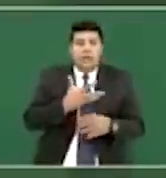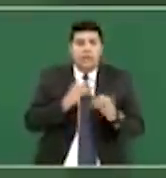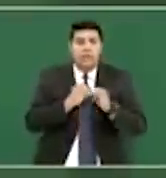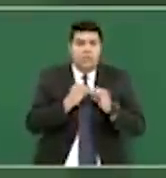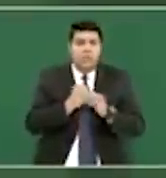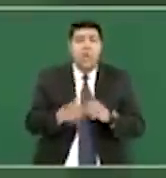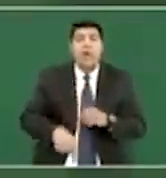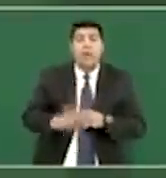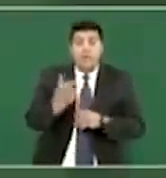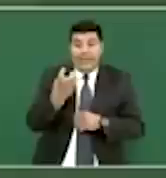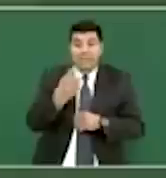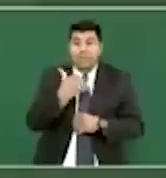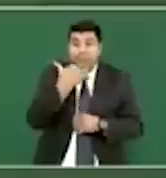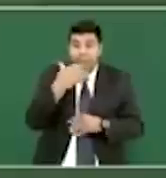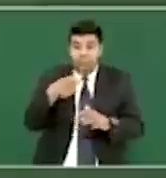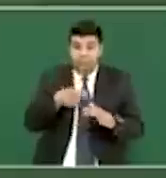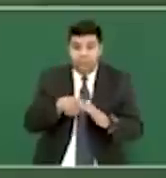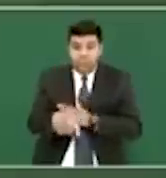corrupción.